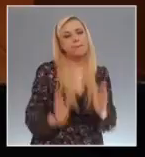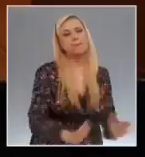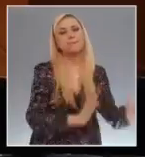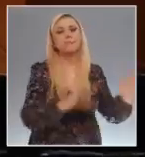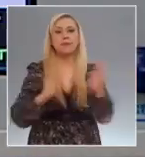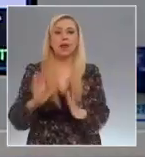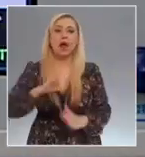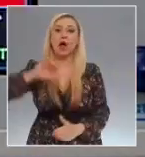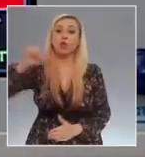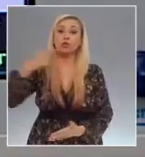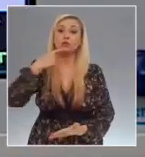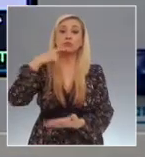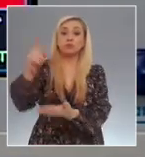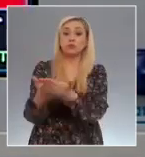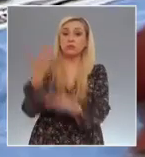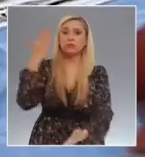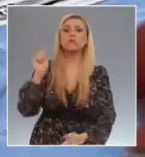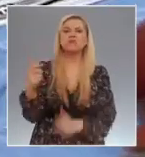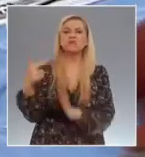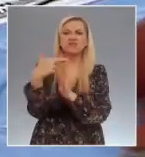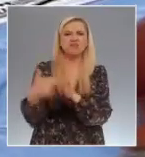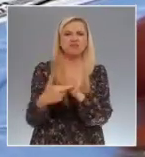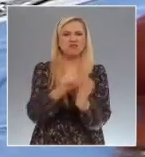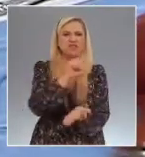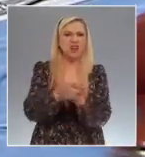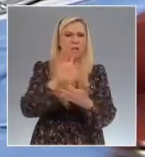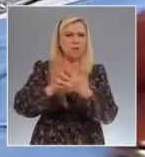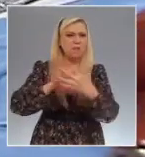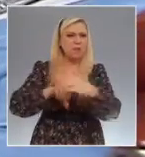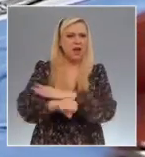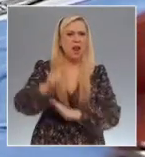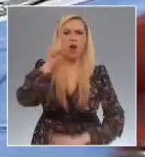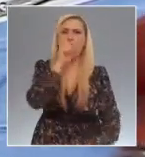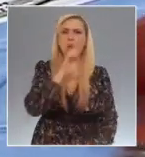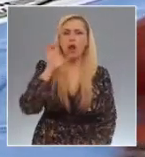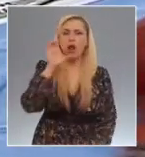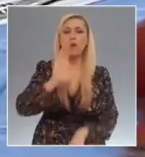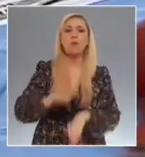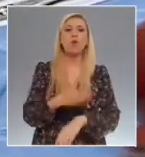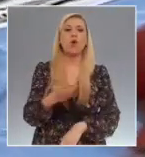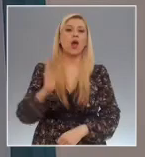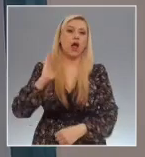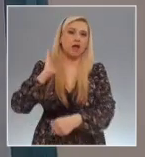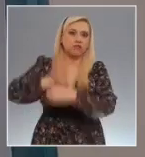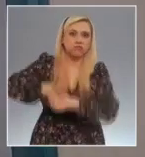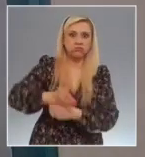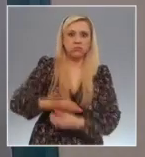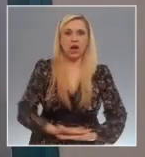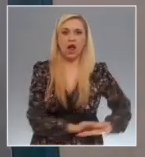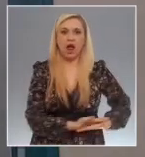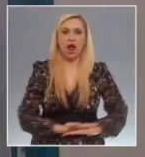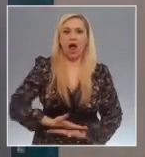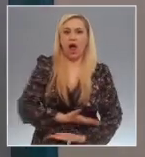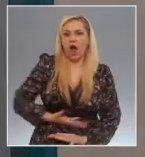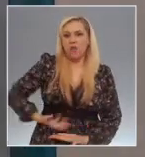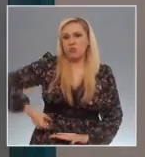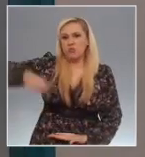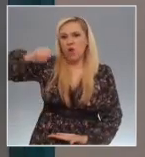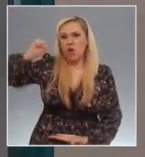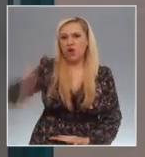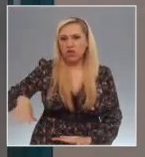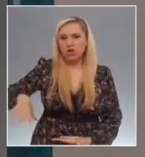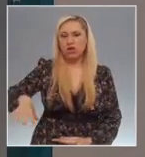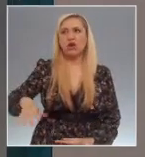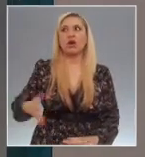artículos del Código Penal de Aguascalientes que tipifican el aborto doloso la suspensión para quien lo realice y la exclusión de este tipo